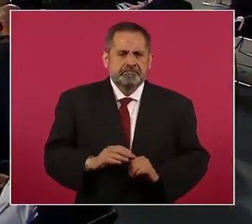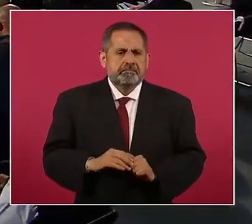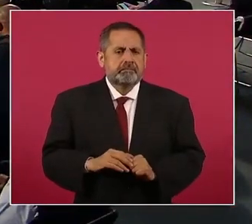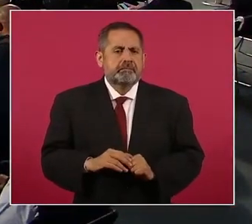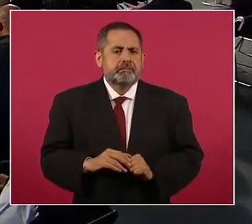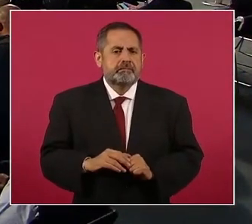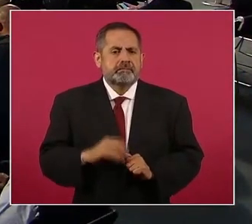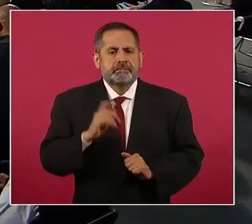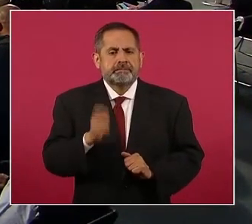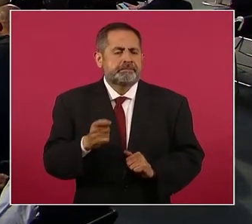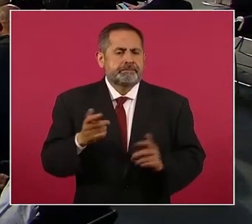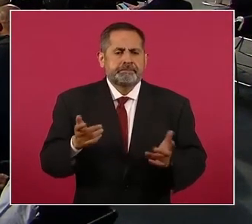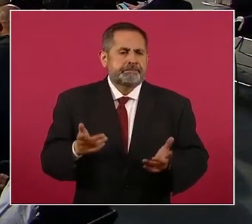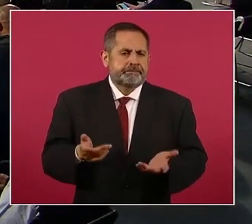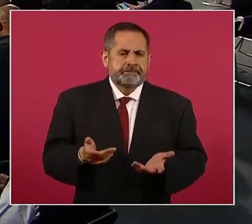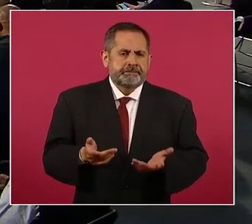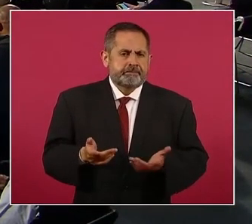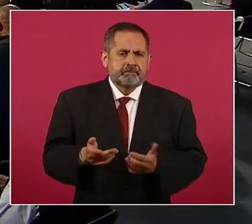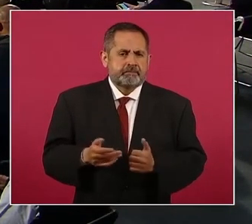Sí. Y